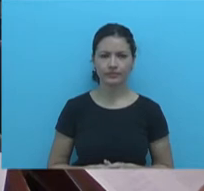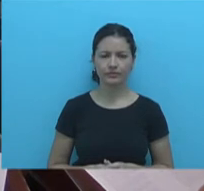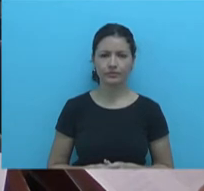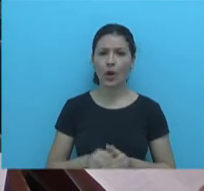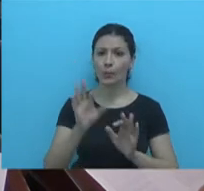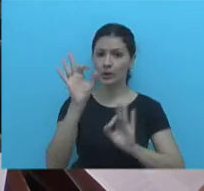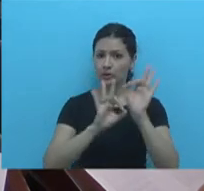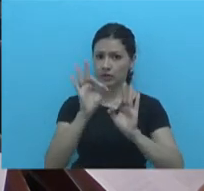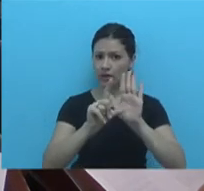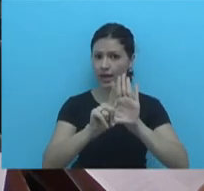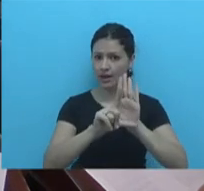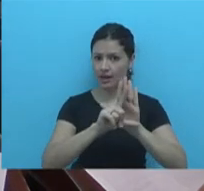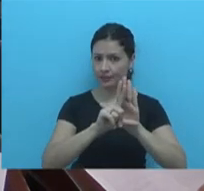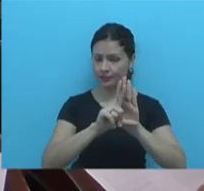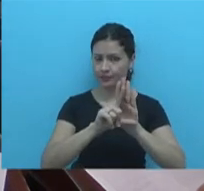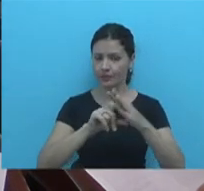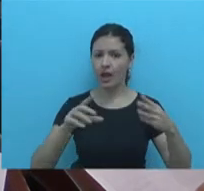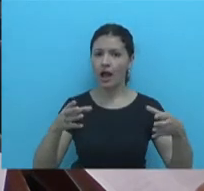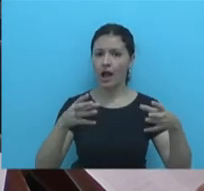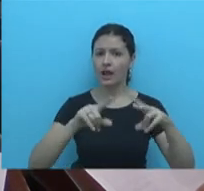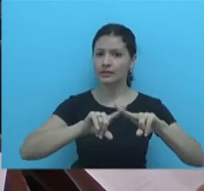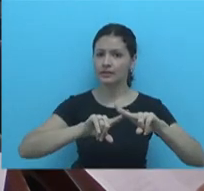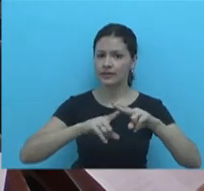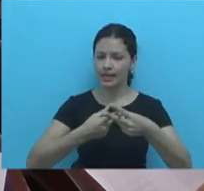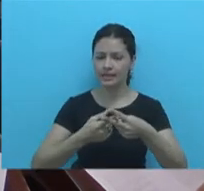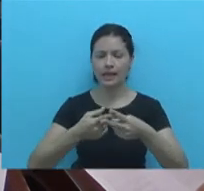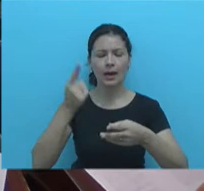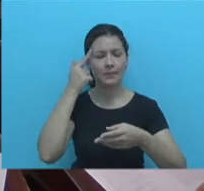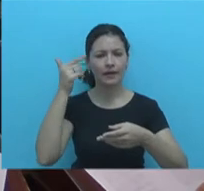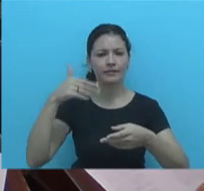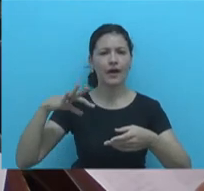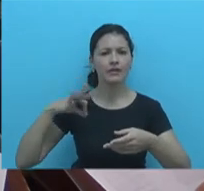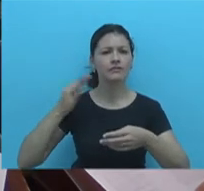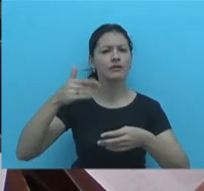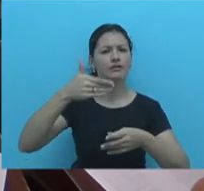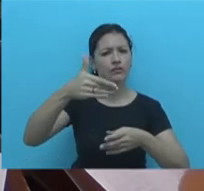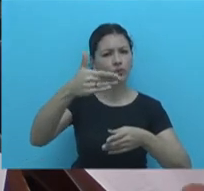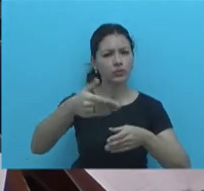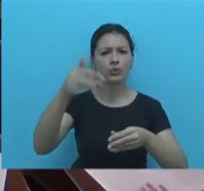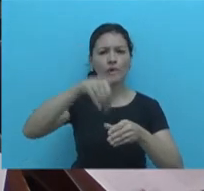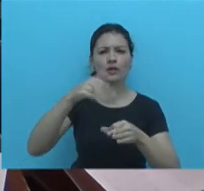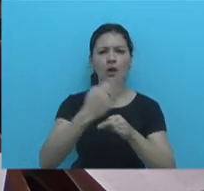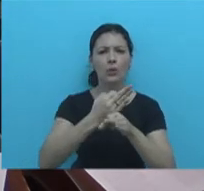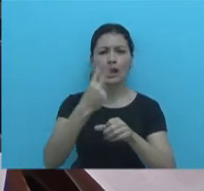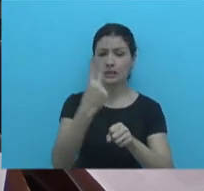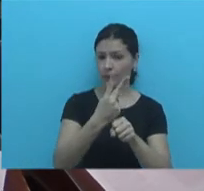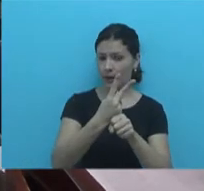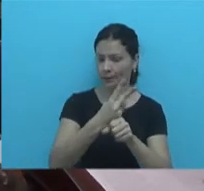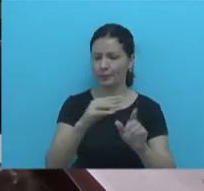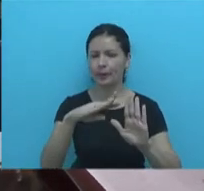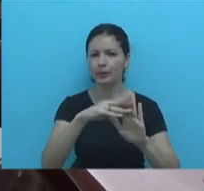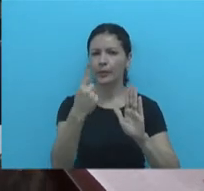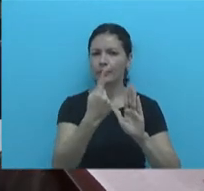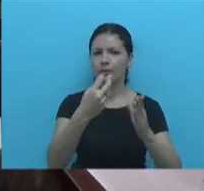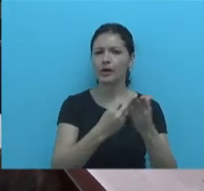Proyecto de ley, entonces. De los talleres de proyección de vida en las escuelas secundarias. Artículo primero. Créase el régimen de talleres de proyección